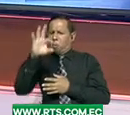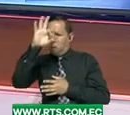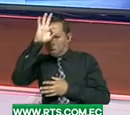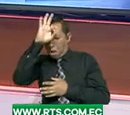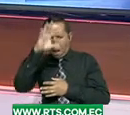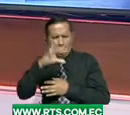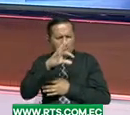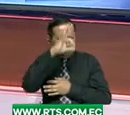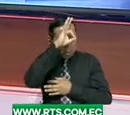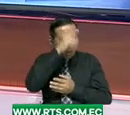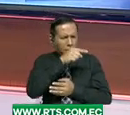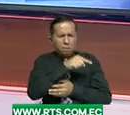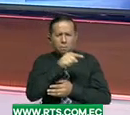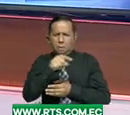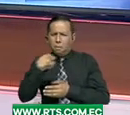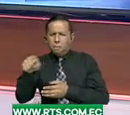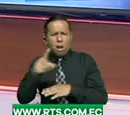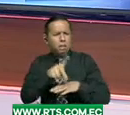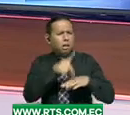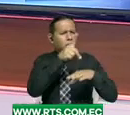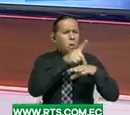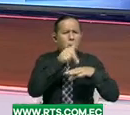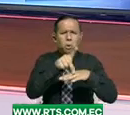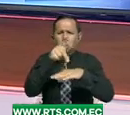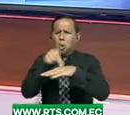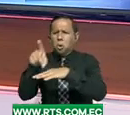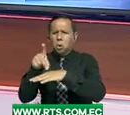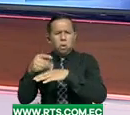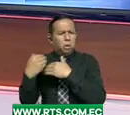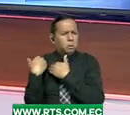al desabastecimiento de los hospitales del Seguro Social.